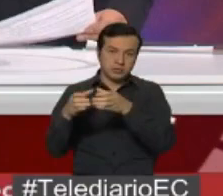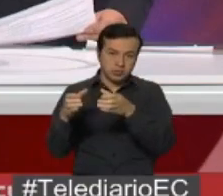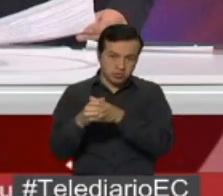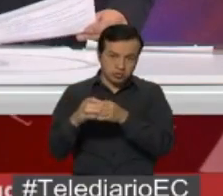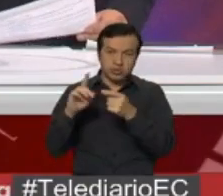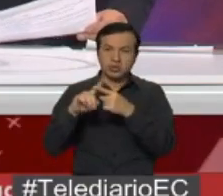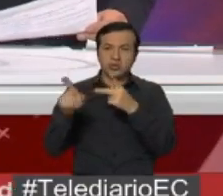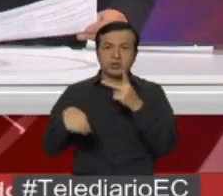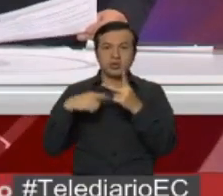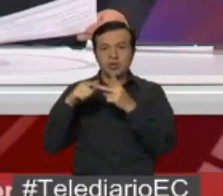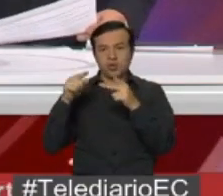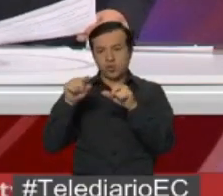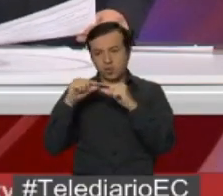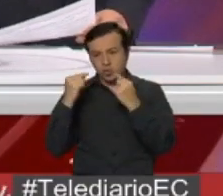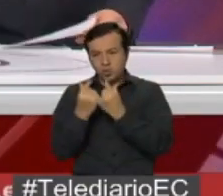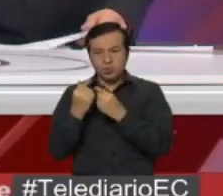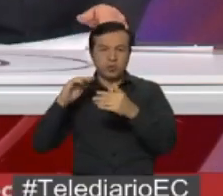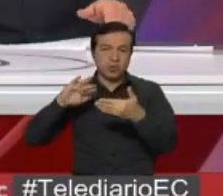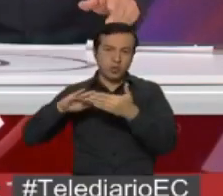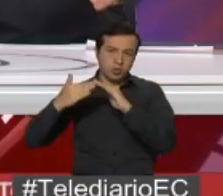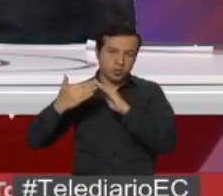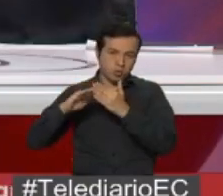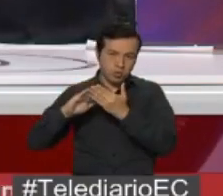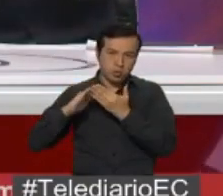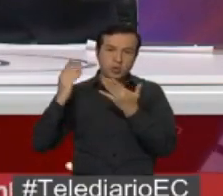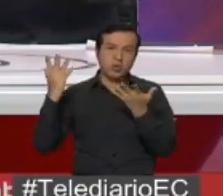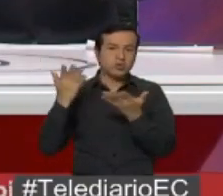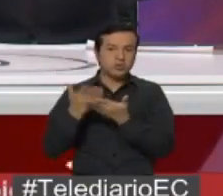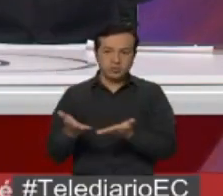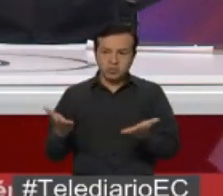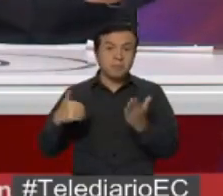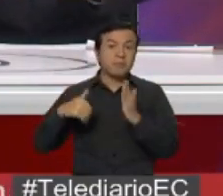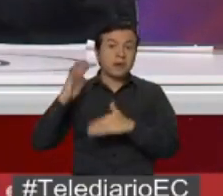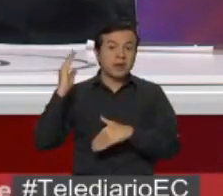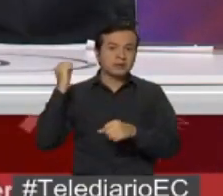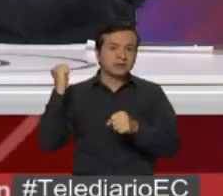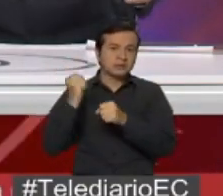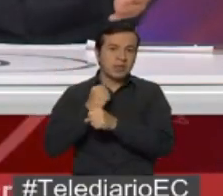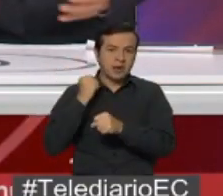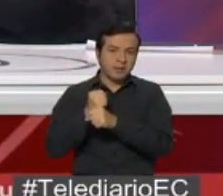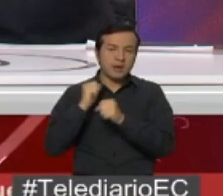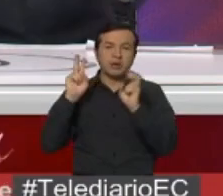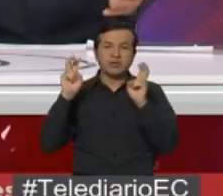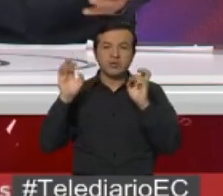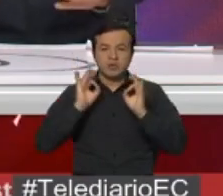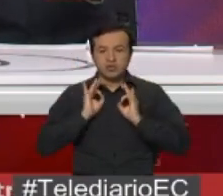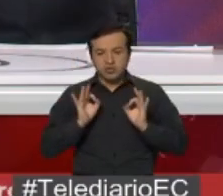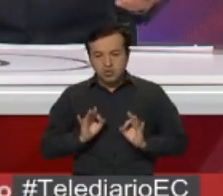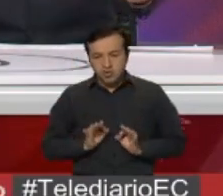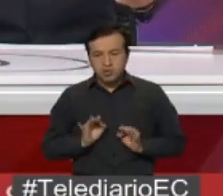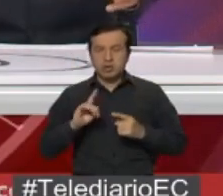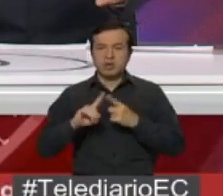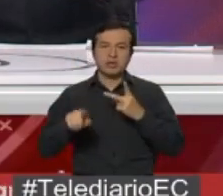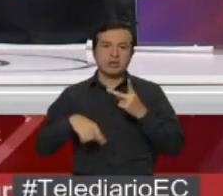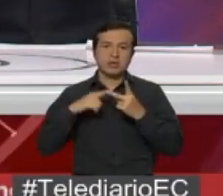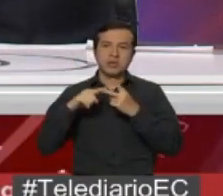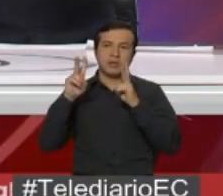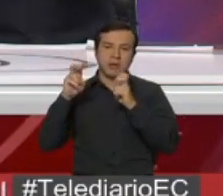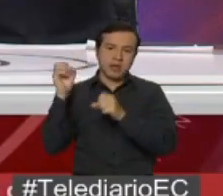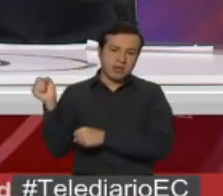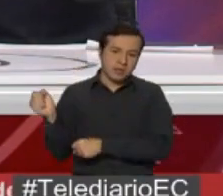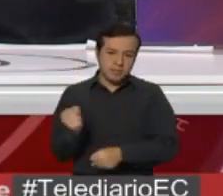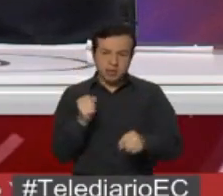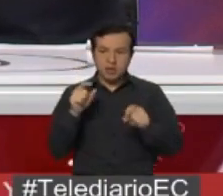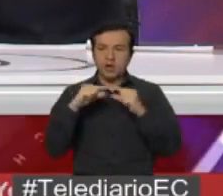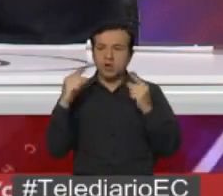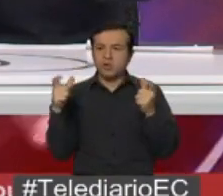de las agrupaciones comunitarias que se dedican sobre todo el tema de la transportación la limpieza y otras actividades que